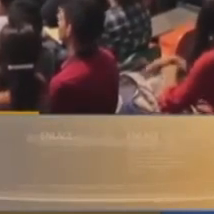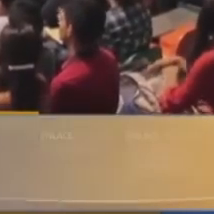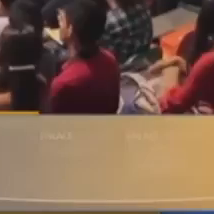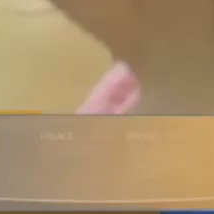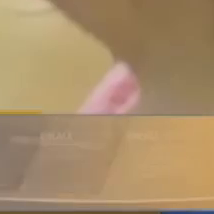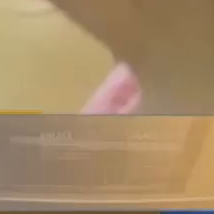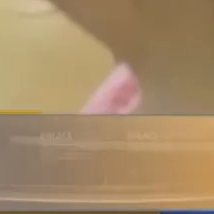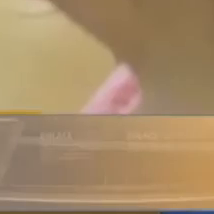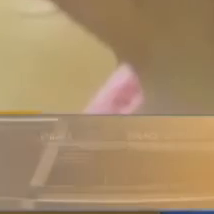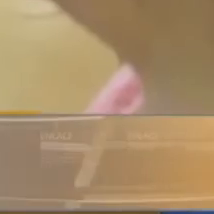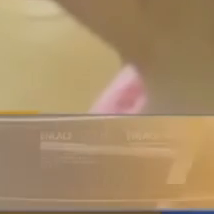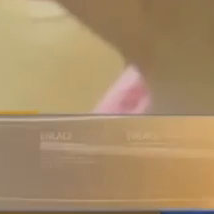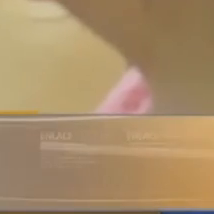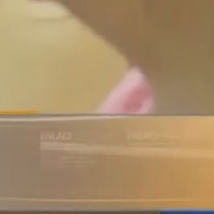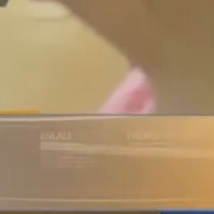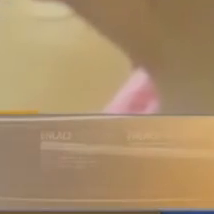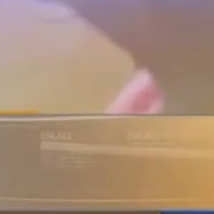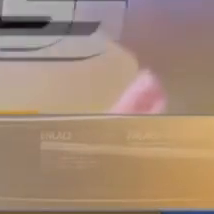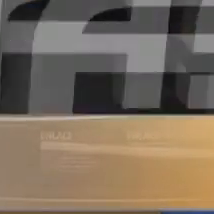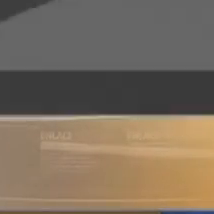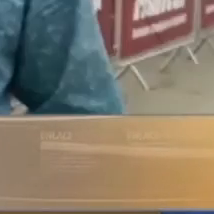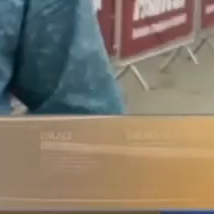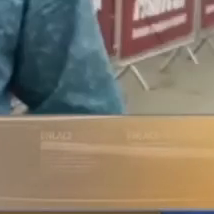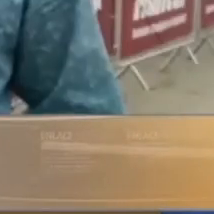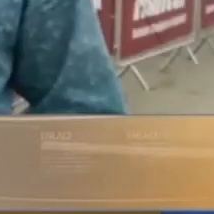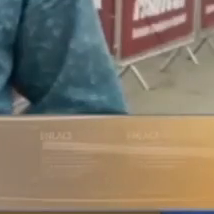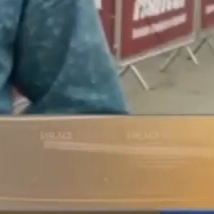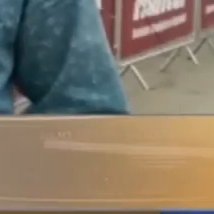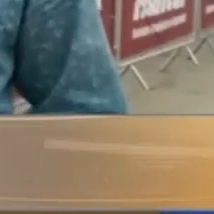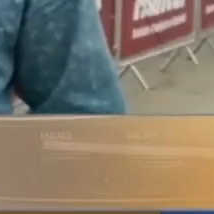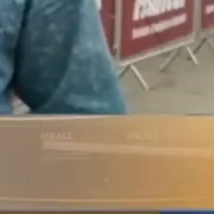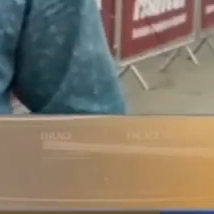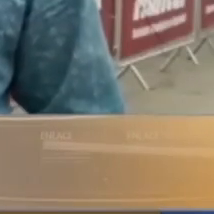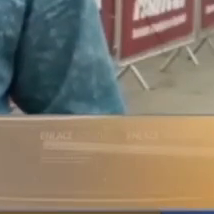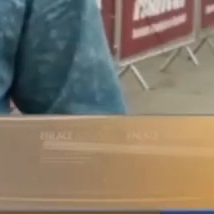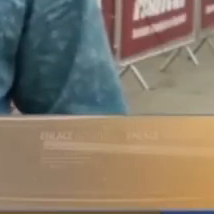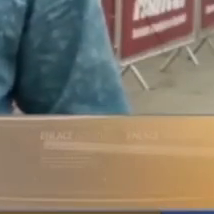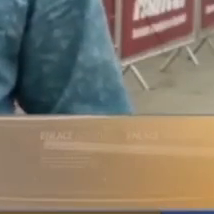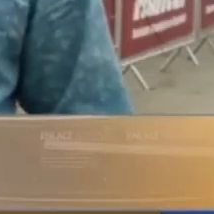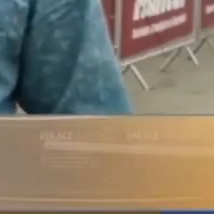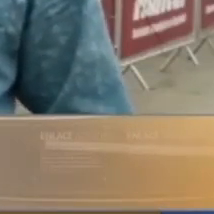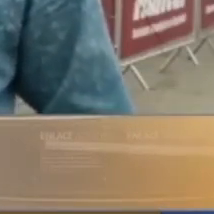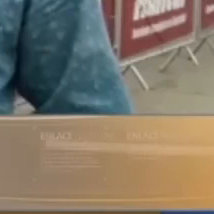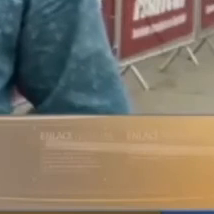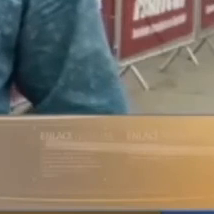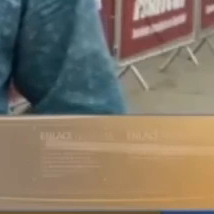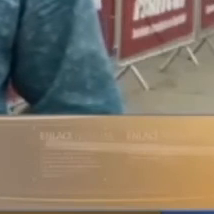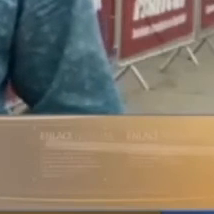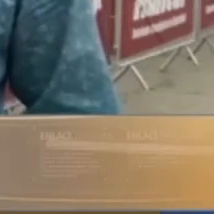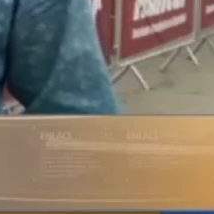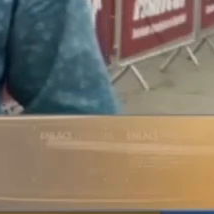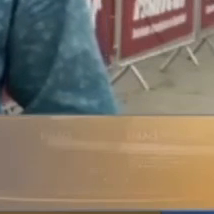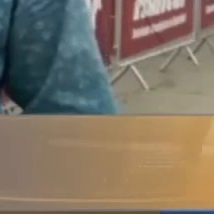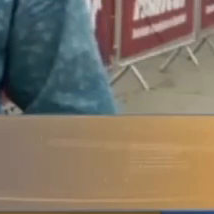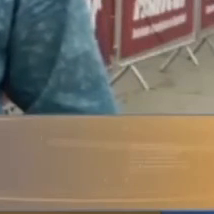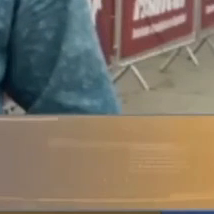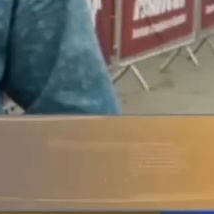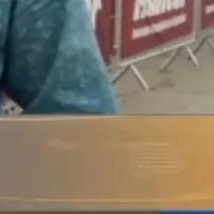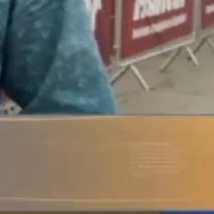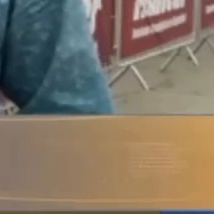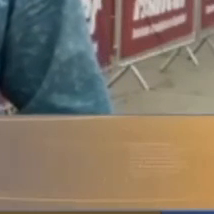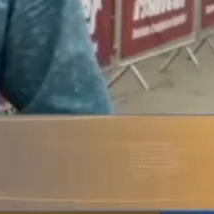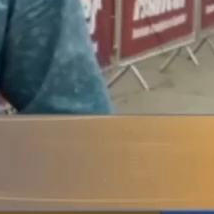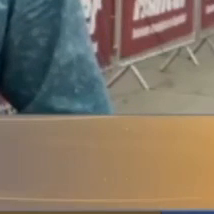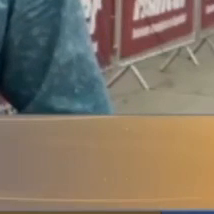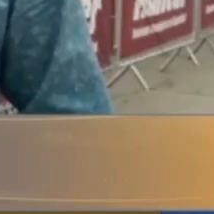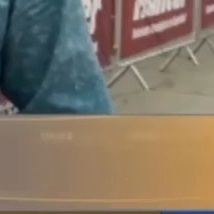a los mejores del segundo semestre académico. En los deportes. A las 2 de la tarde viaja la Selección Colombia de Barranquilla en vuelo charter rumbo